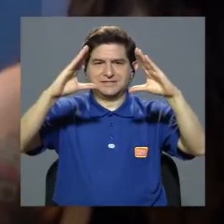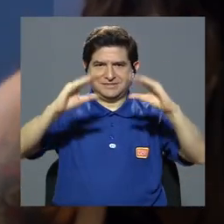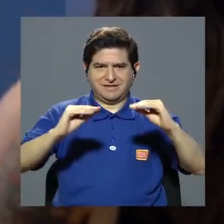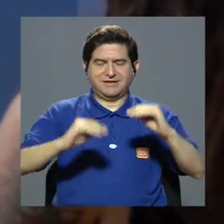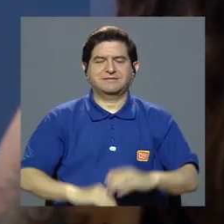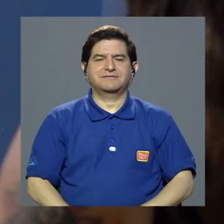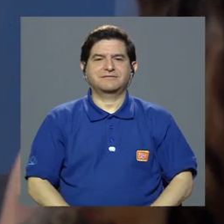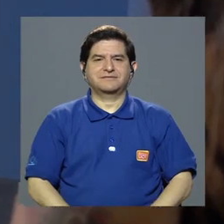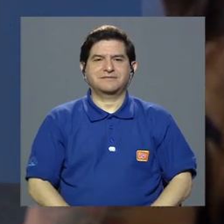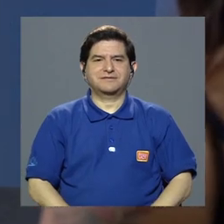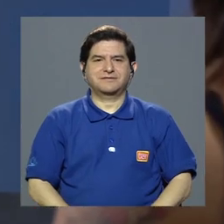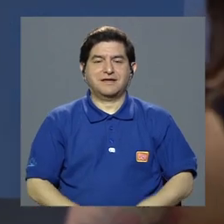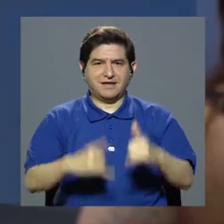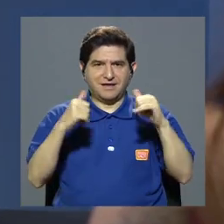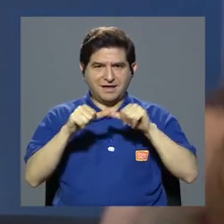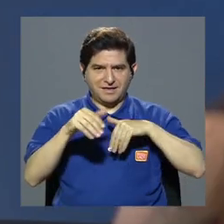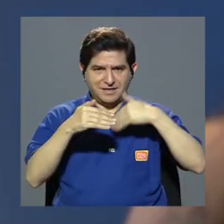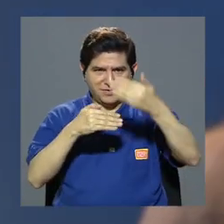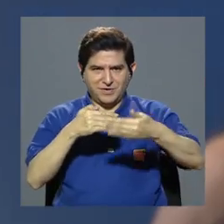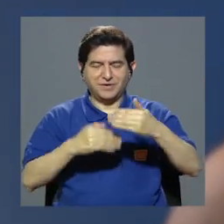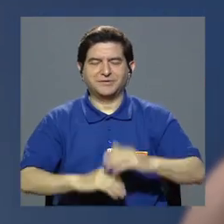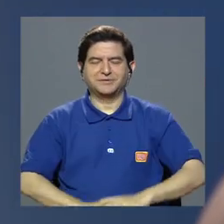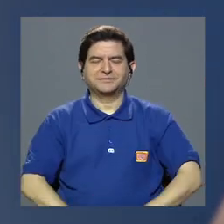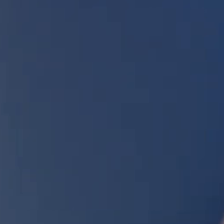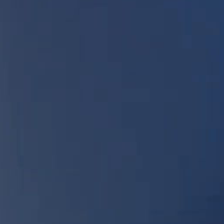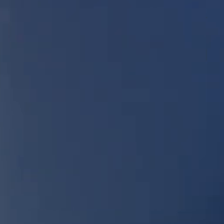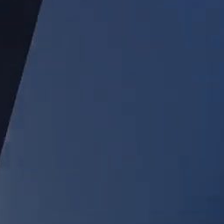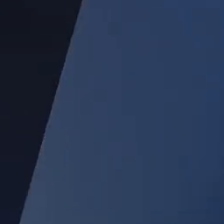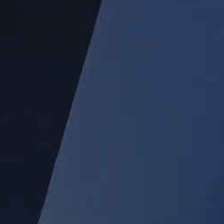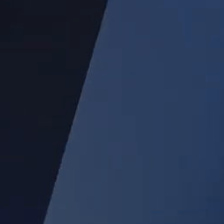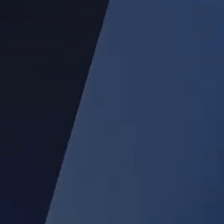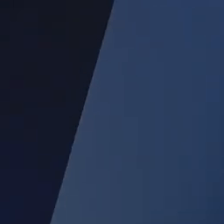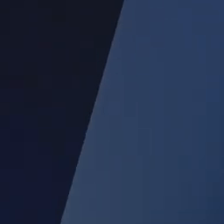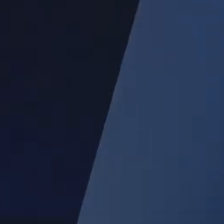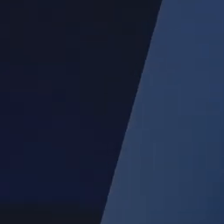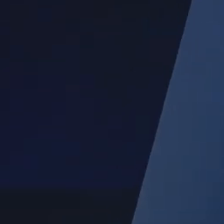a las 7 de la noche ahorita regresamos